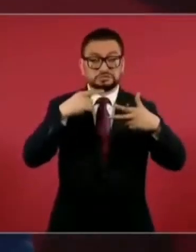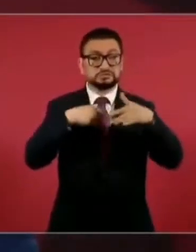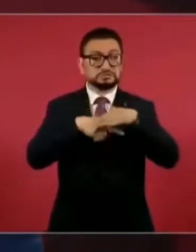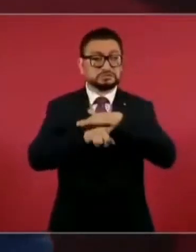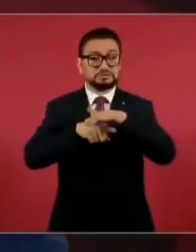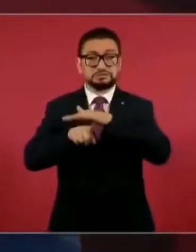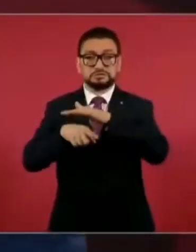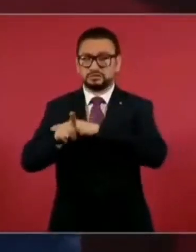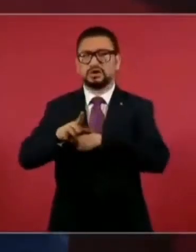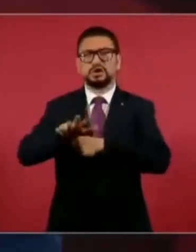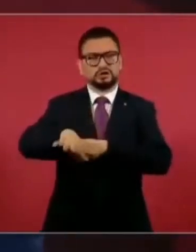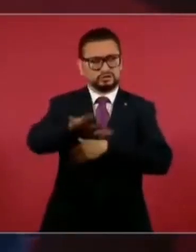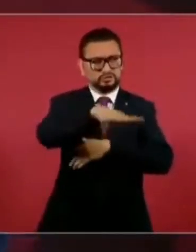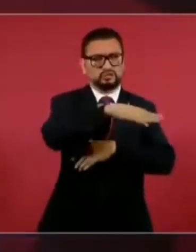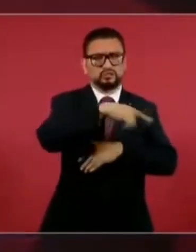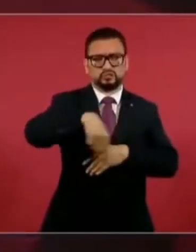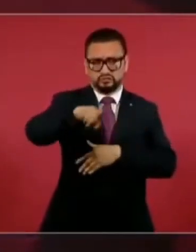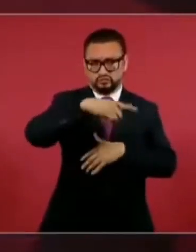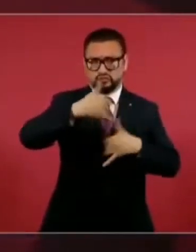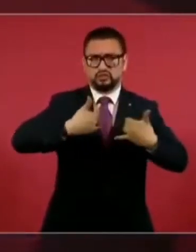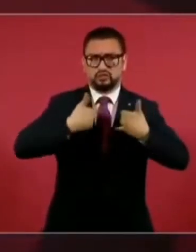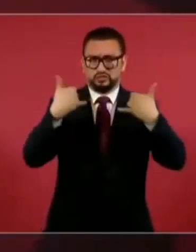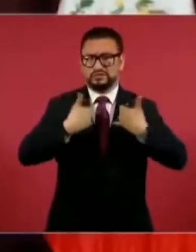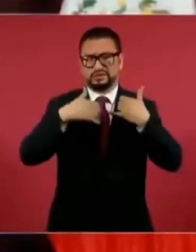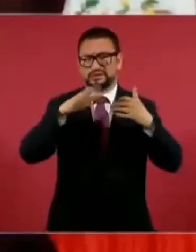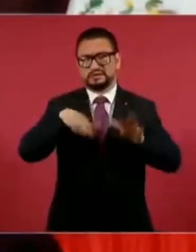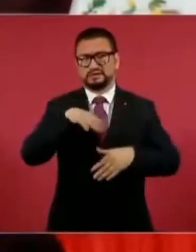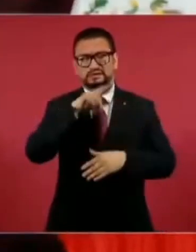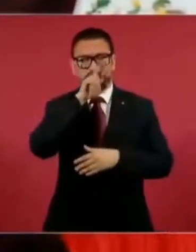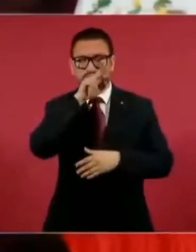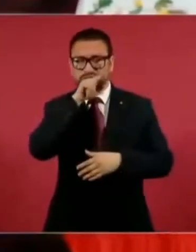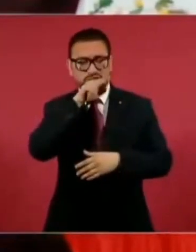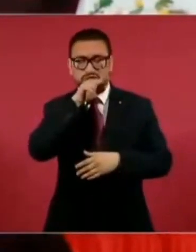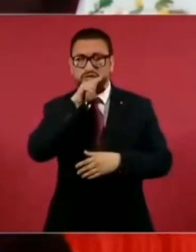jóvenes, no hay que preocuparse